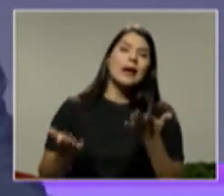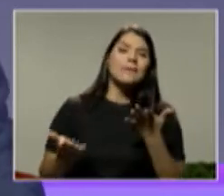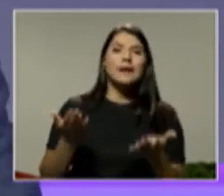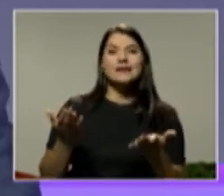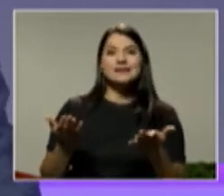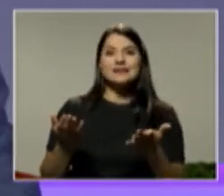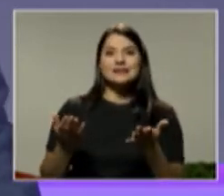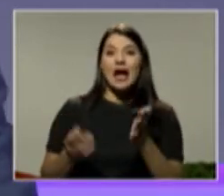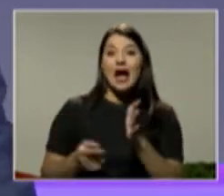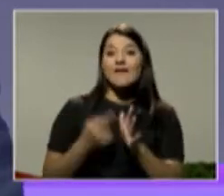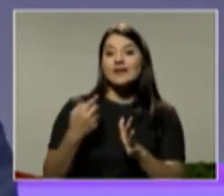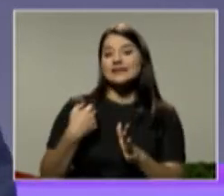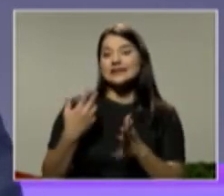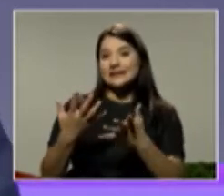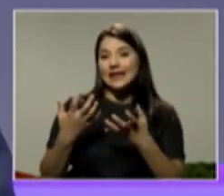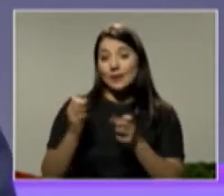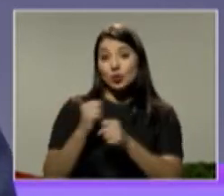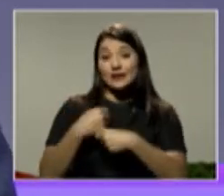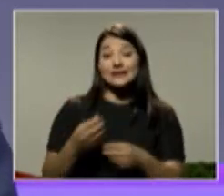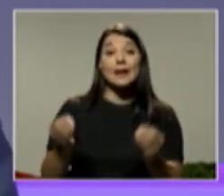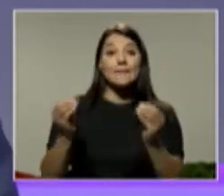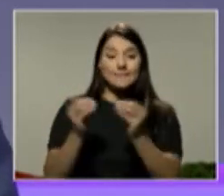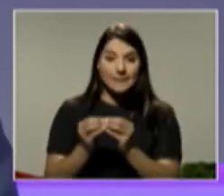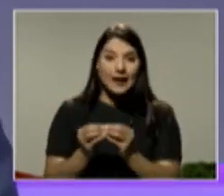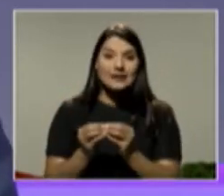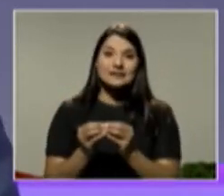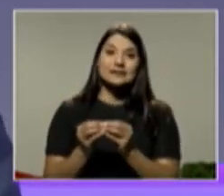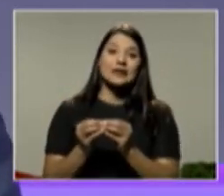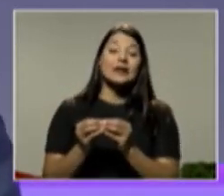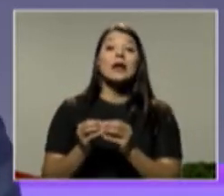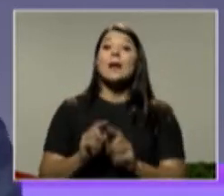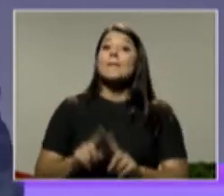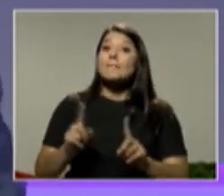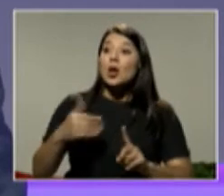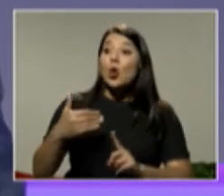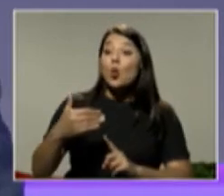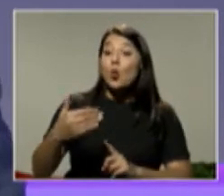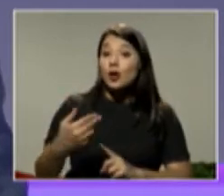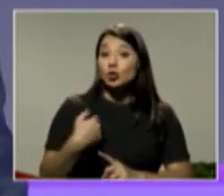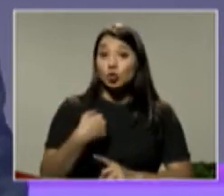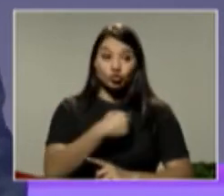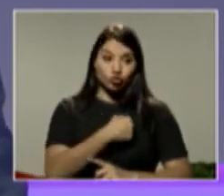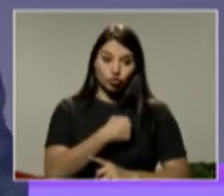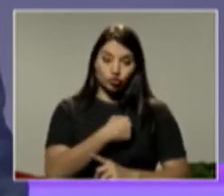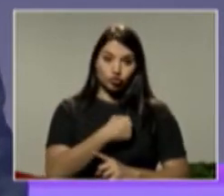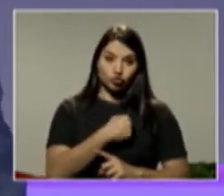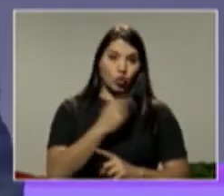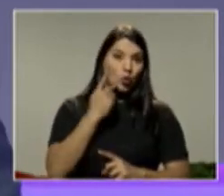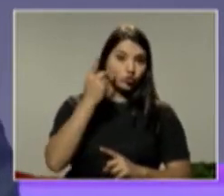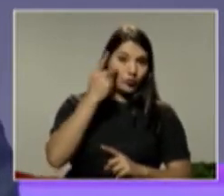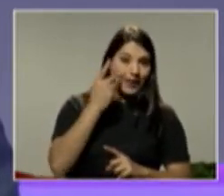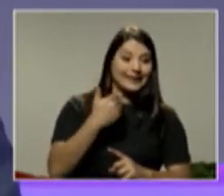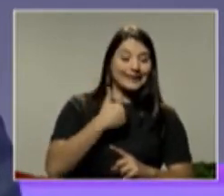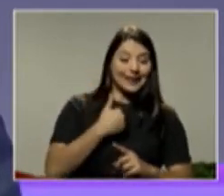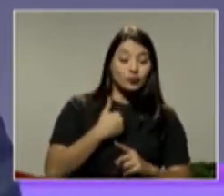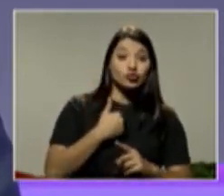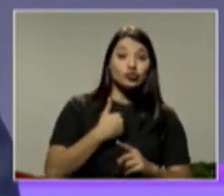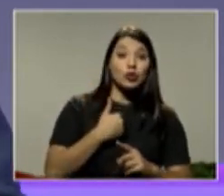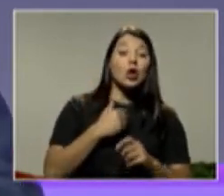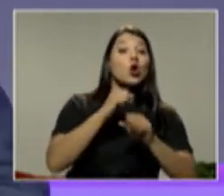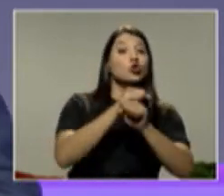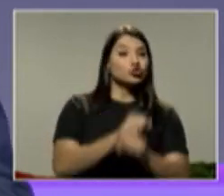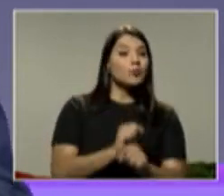quisiera hasta hacer más, siempre uno tiene sus obligaciones laborales, etcétera, pero cuando uno está acostumbrado toda su vida a hacer deporte, siempre encuentra el espacio. Y